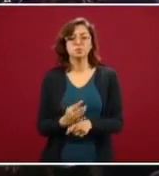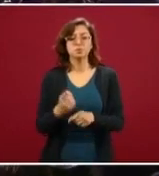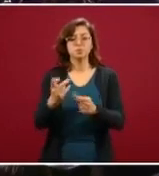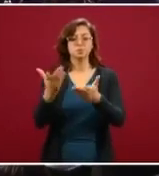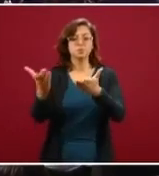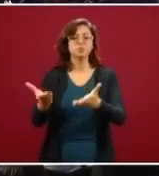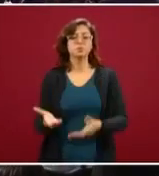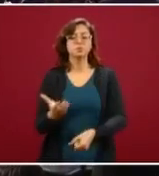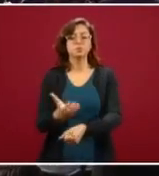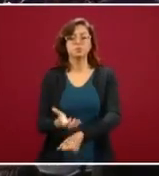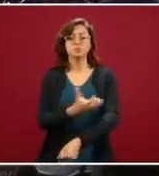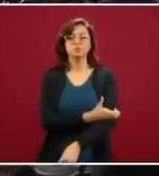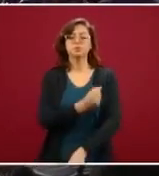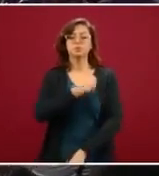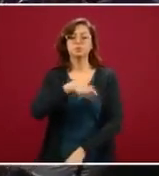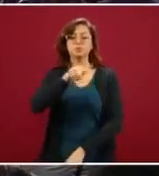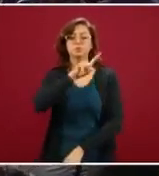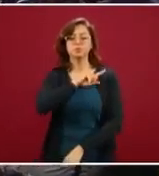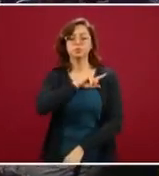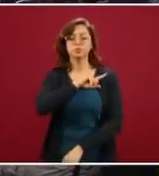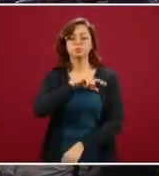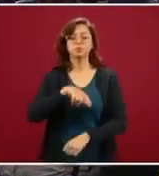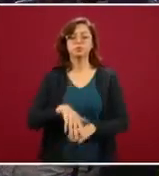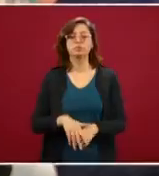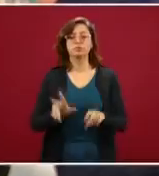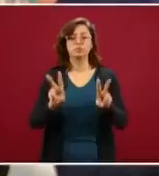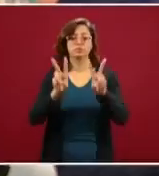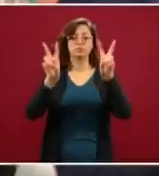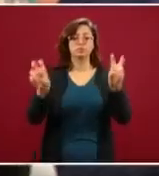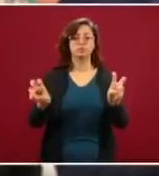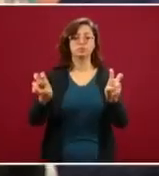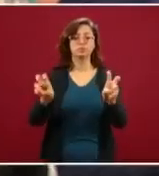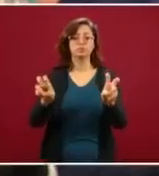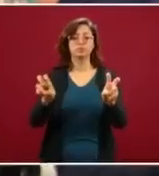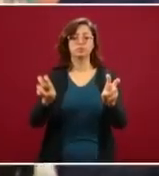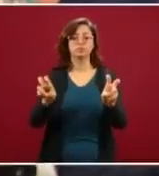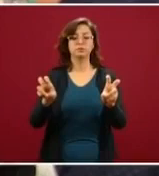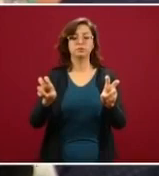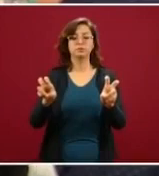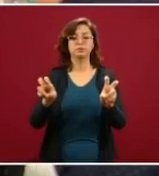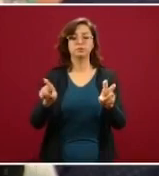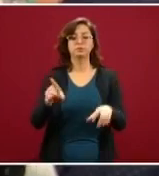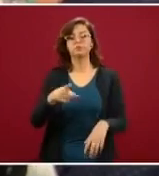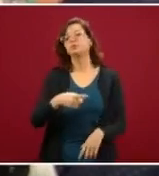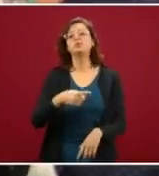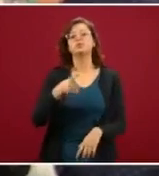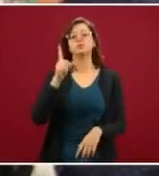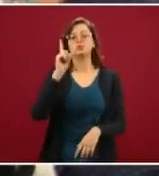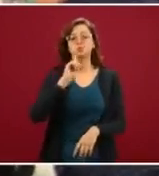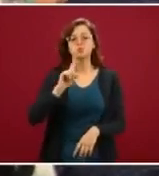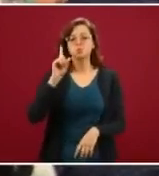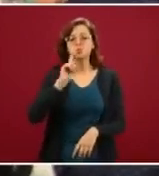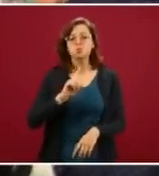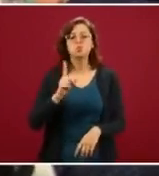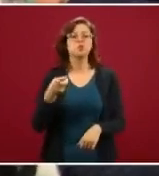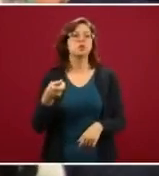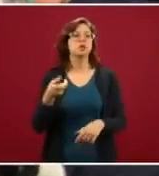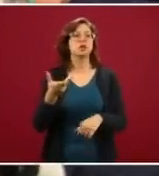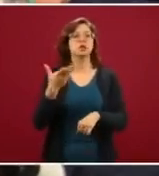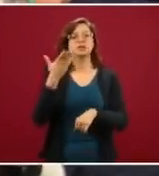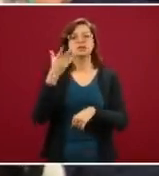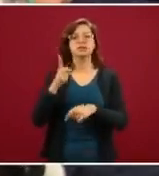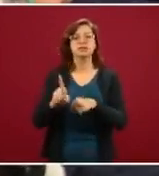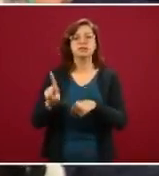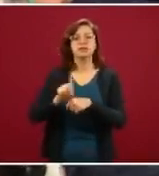los funcionarios de salud y el tema ahorita de la mujer, el movimiento, el día de ayer, el día de